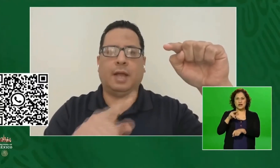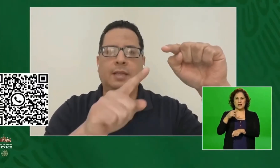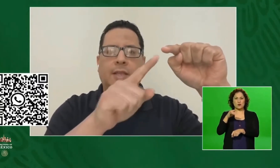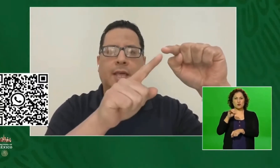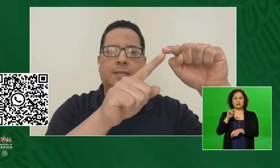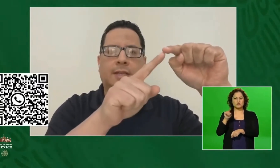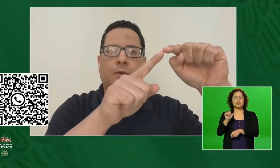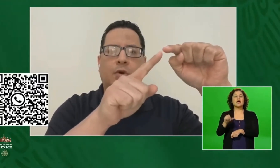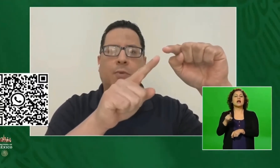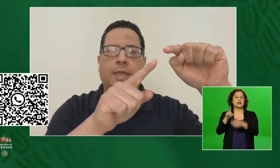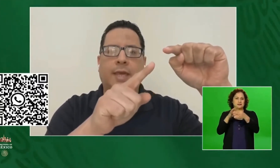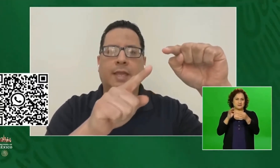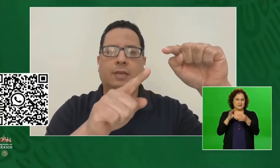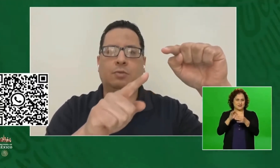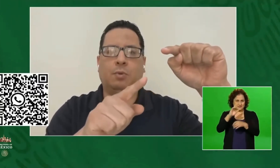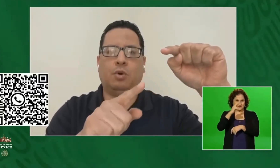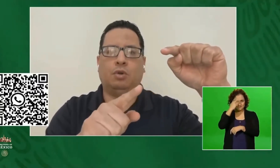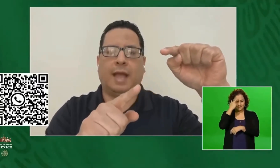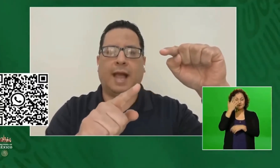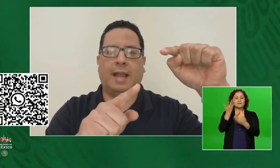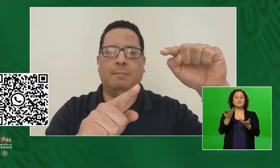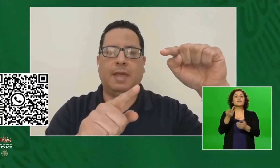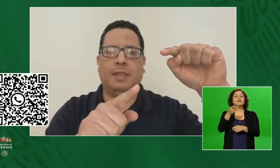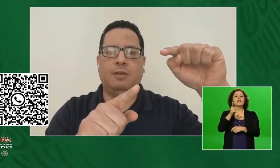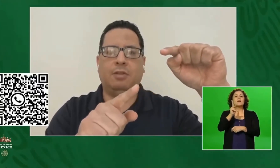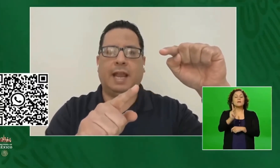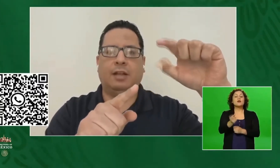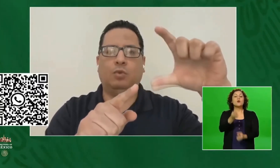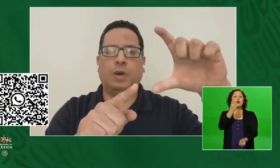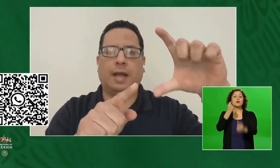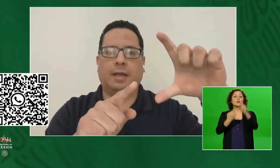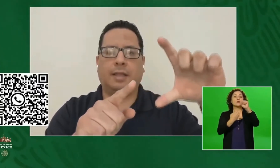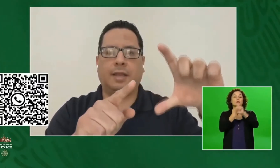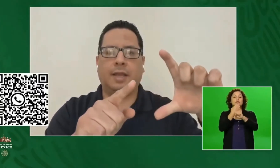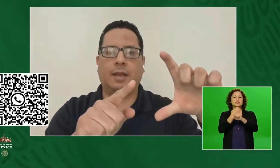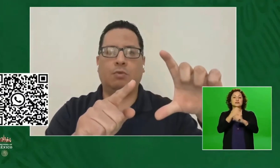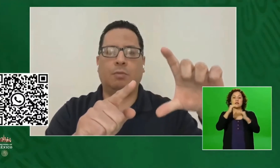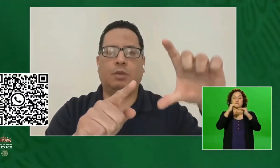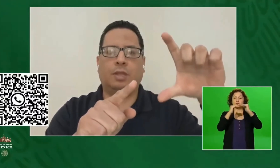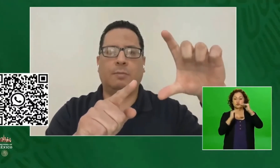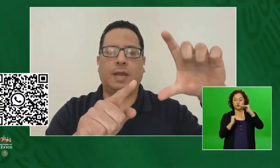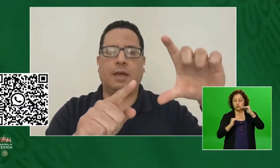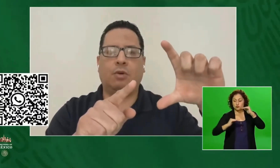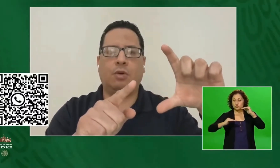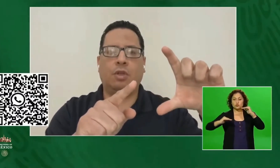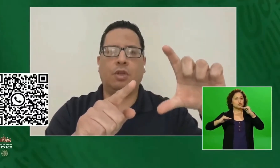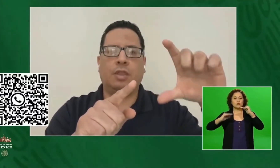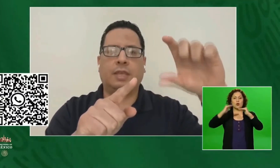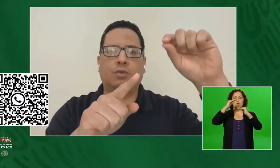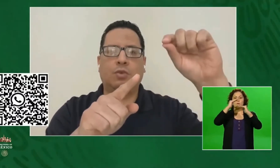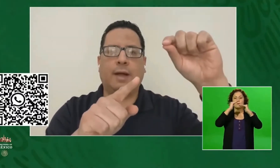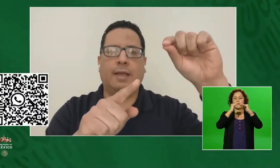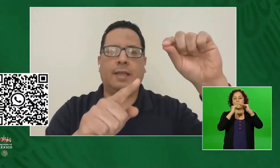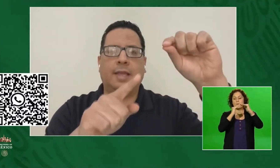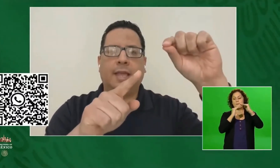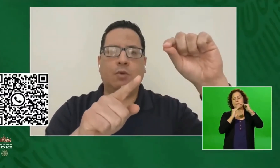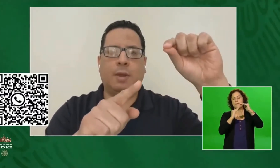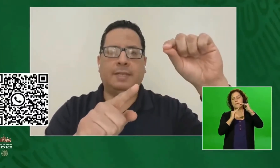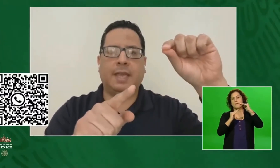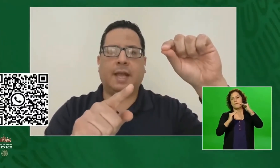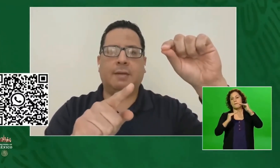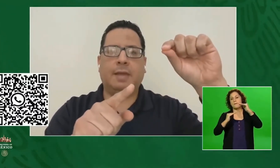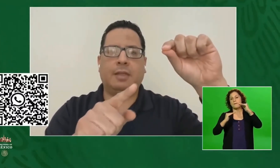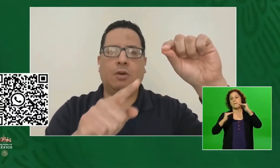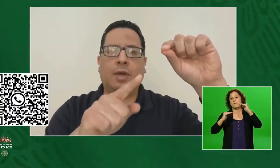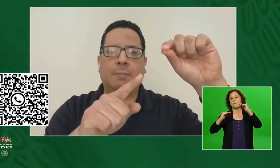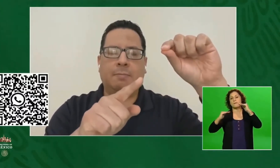este punto. Hay entidades que a lo mejor pueden quedarse un poco al medio de la altura que tenían en un momento determinado de su curva, y